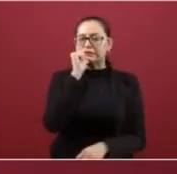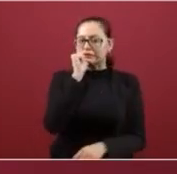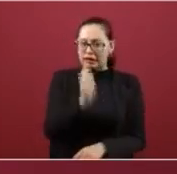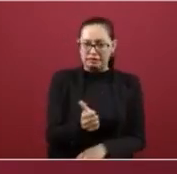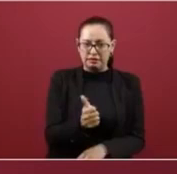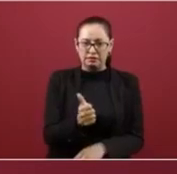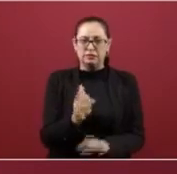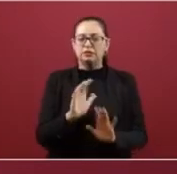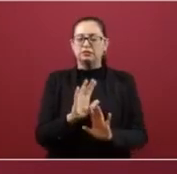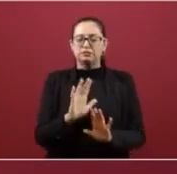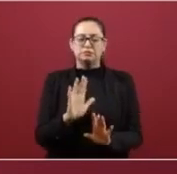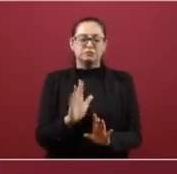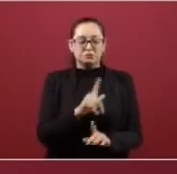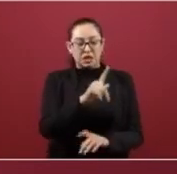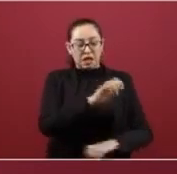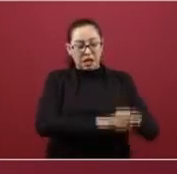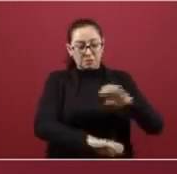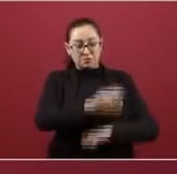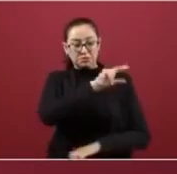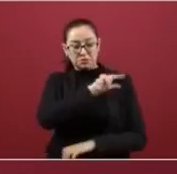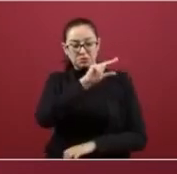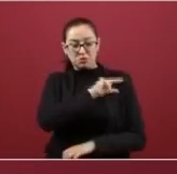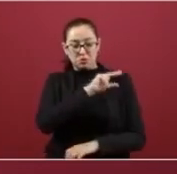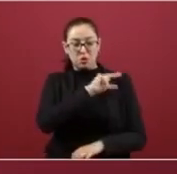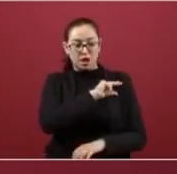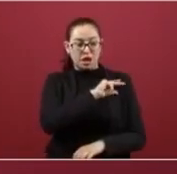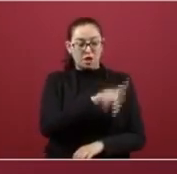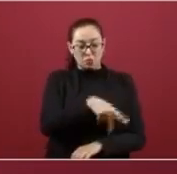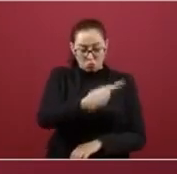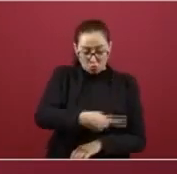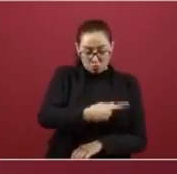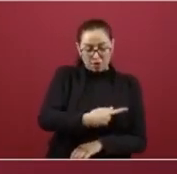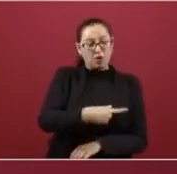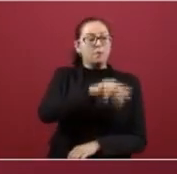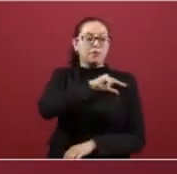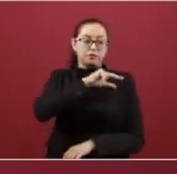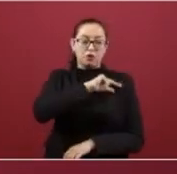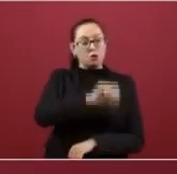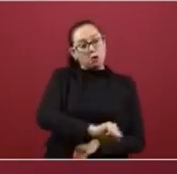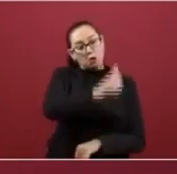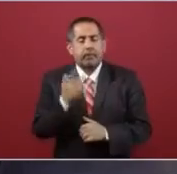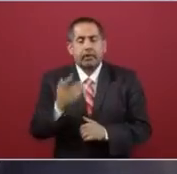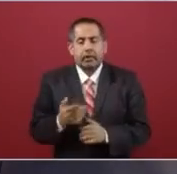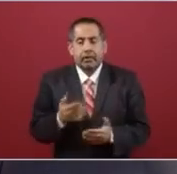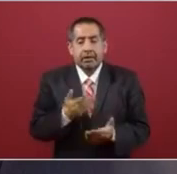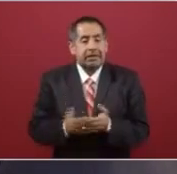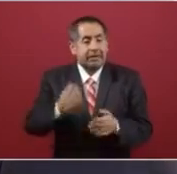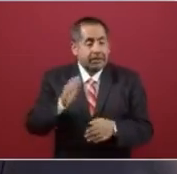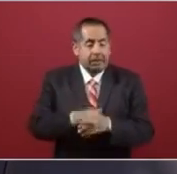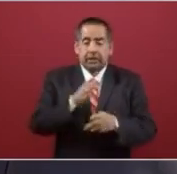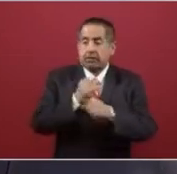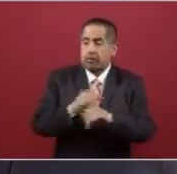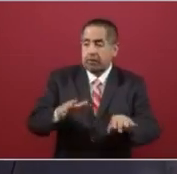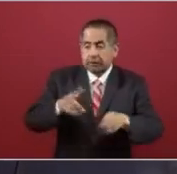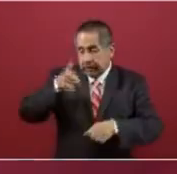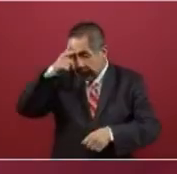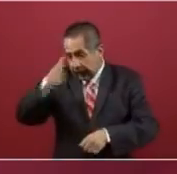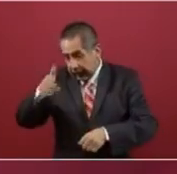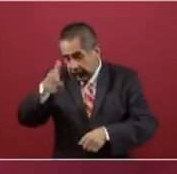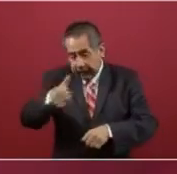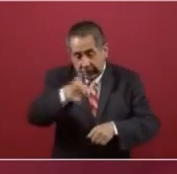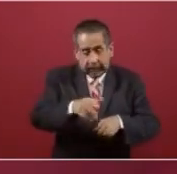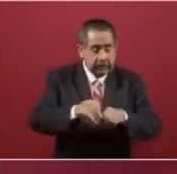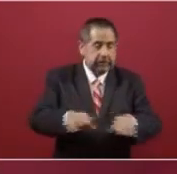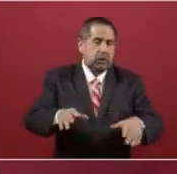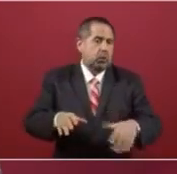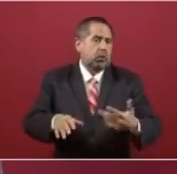suscrito con empresas particulares, nacionales o extranjeras. Durante su conferencia de prensa matutina,